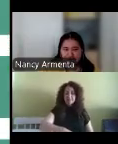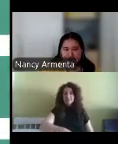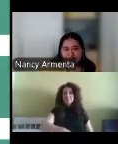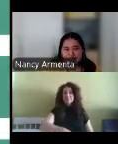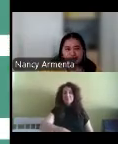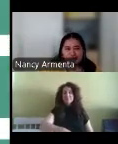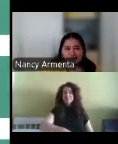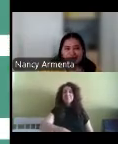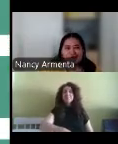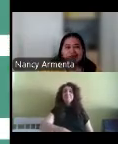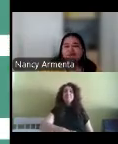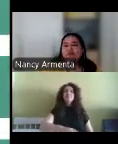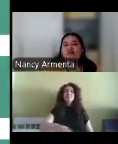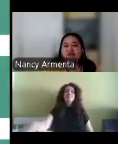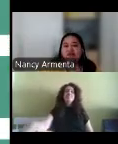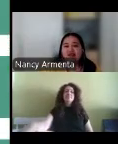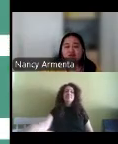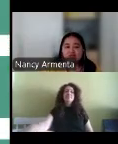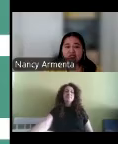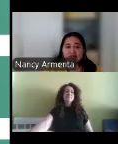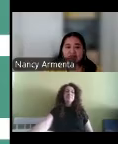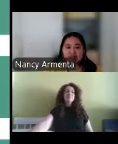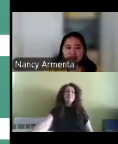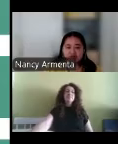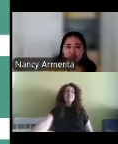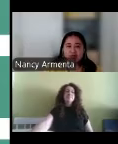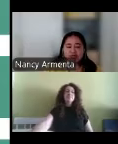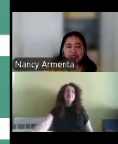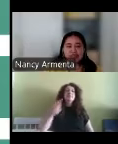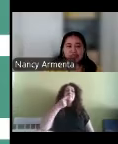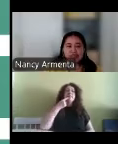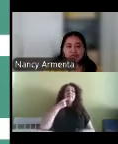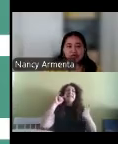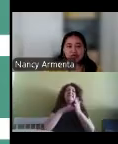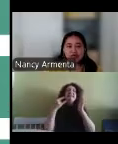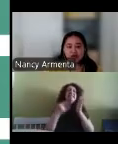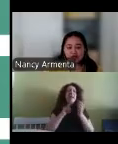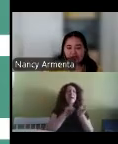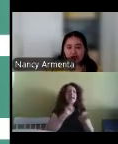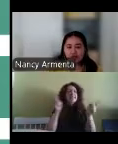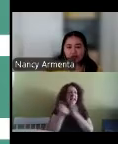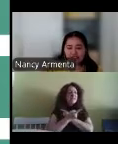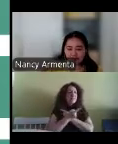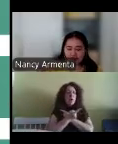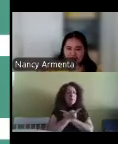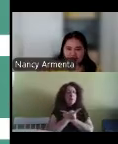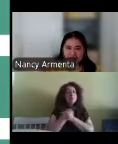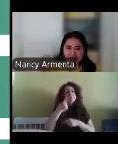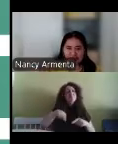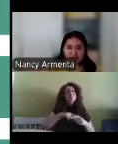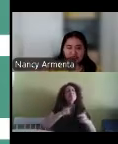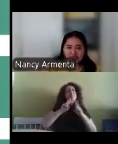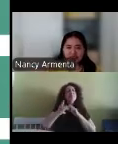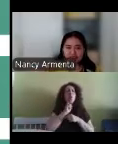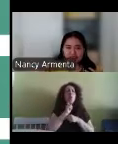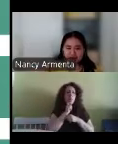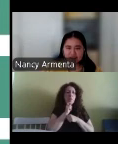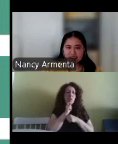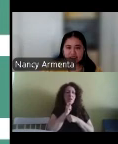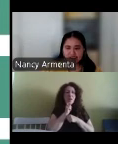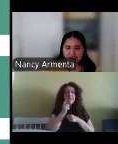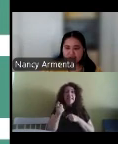¿Y cómo respondería un sistema que transforma? Es decir, ¿cómo evitamos que este sistema, que